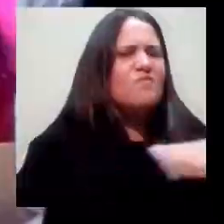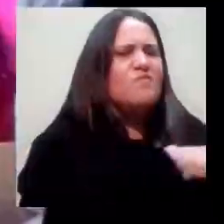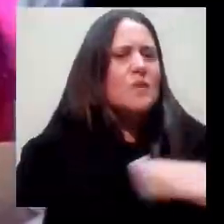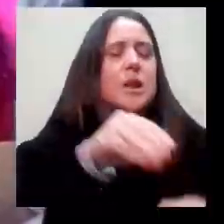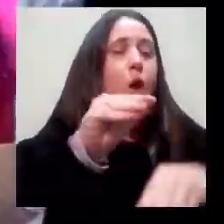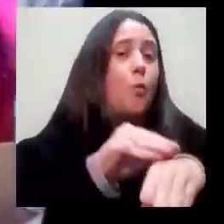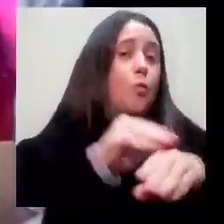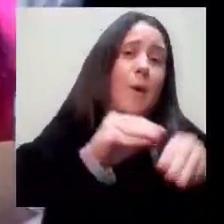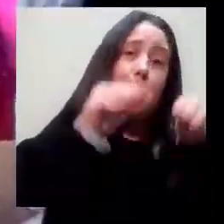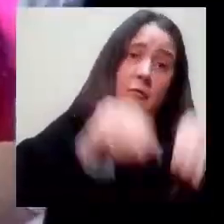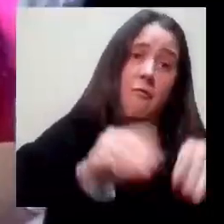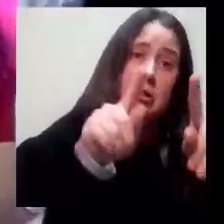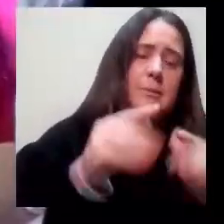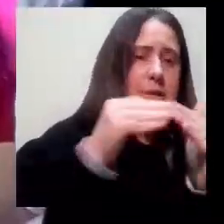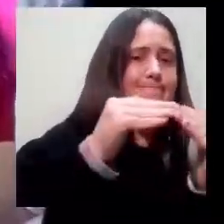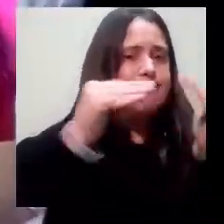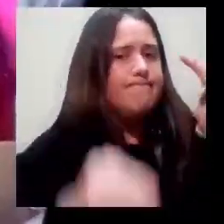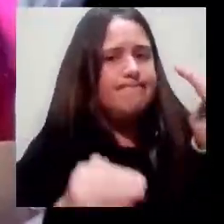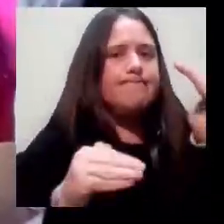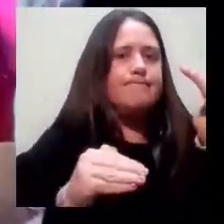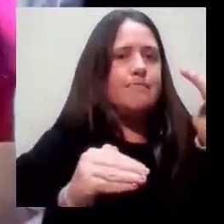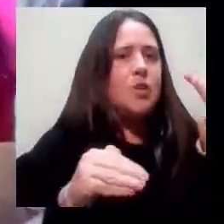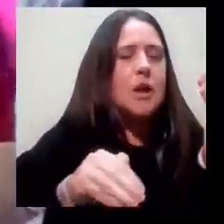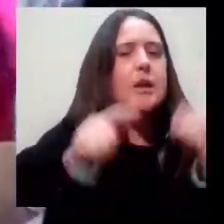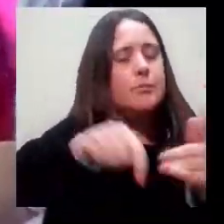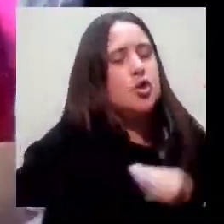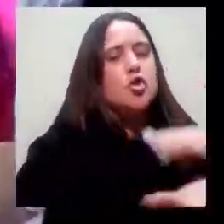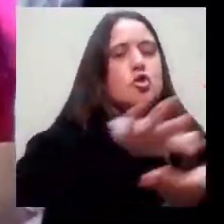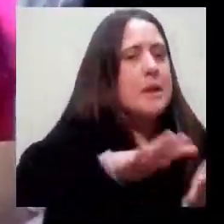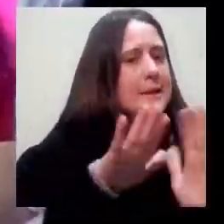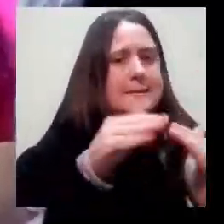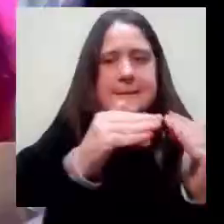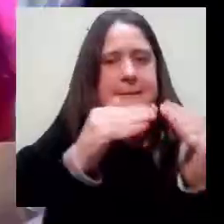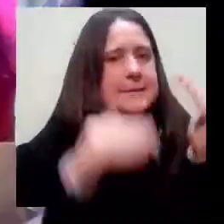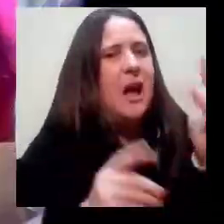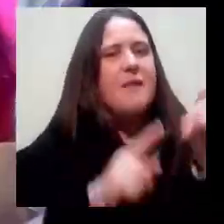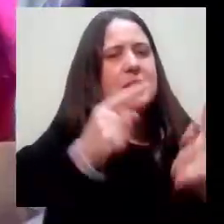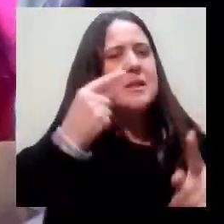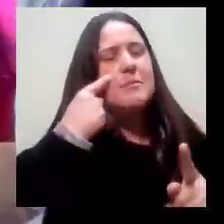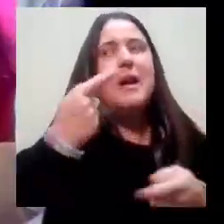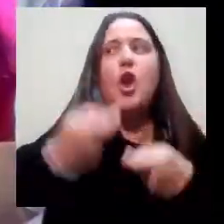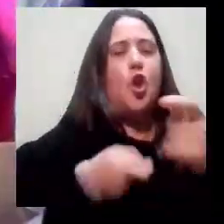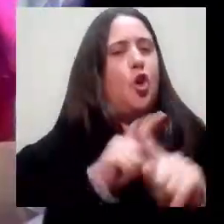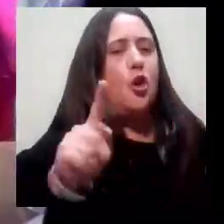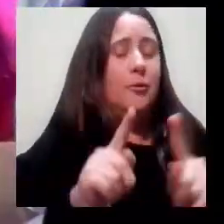y las inequidades y la infraestructura de esta sociedad, que a veces no parece tan colaborativa, la verdad,